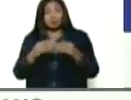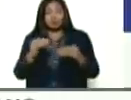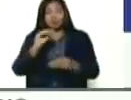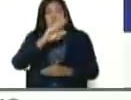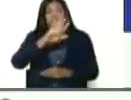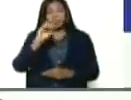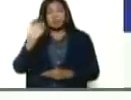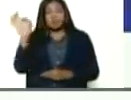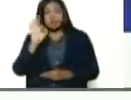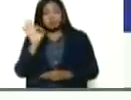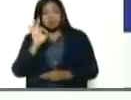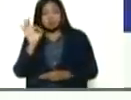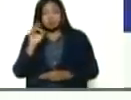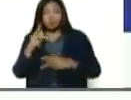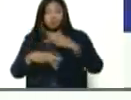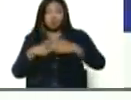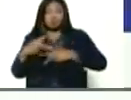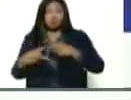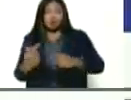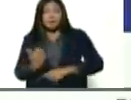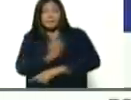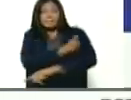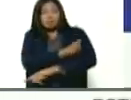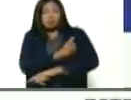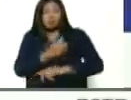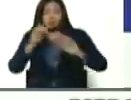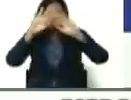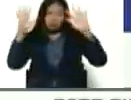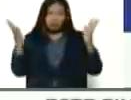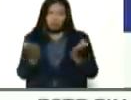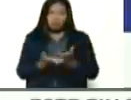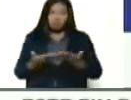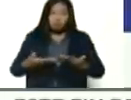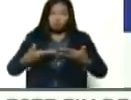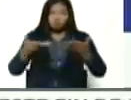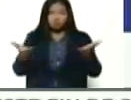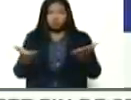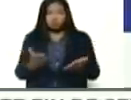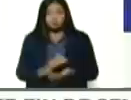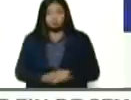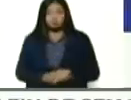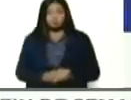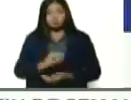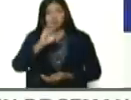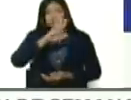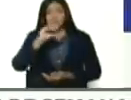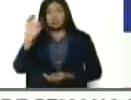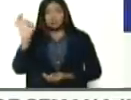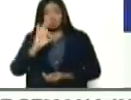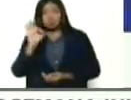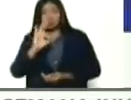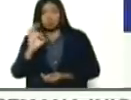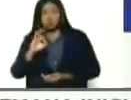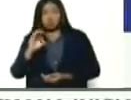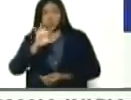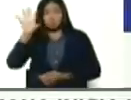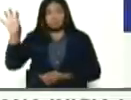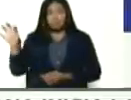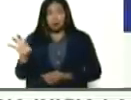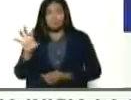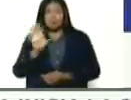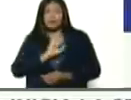50% de la producción de sus vacunas para el mundo y 50% para su país